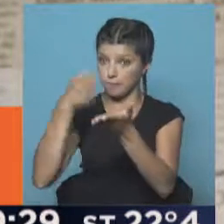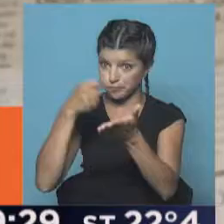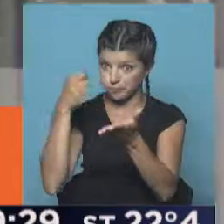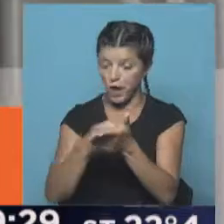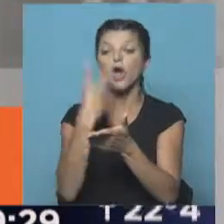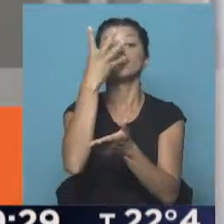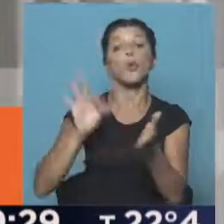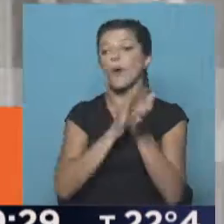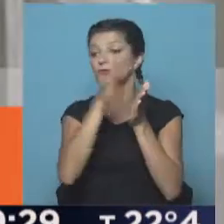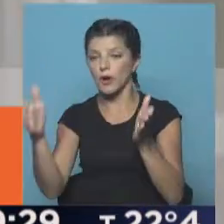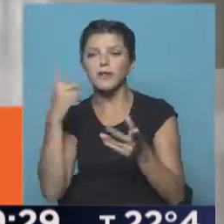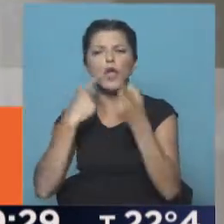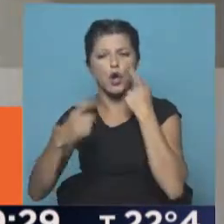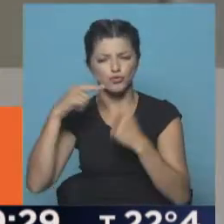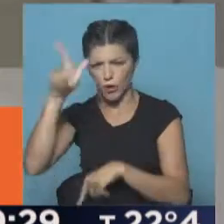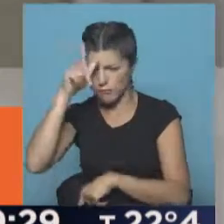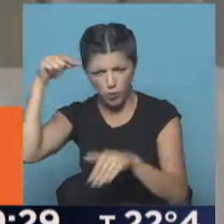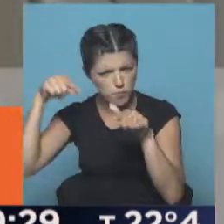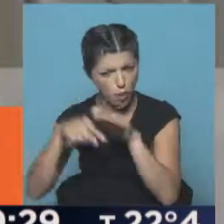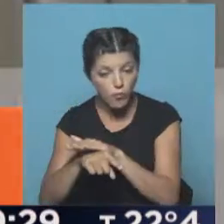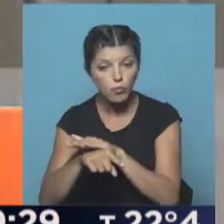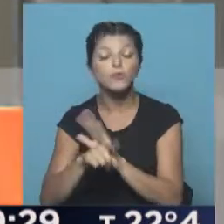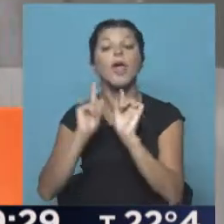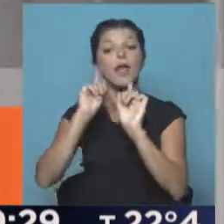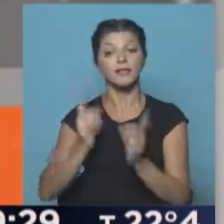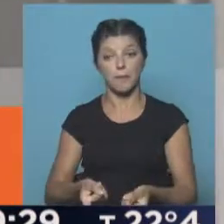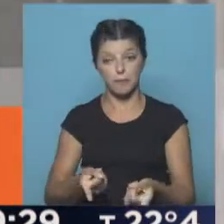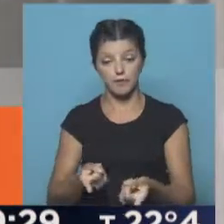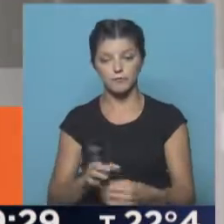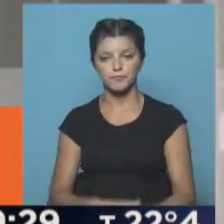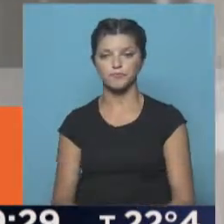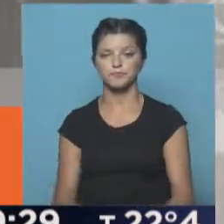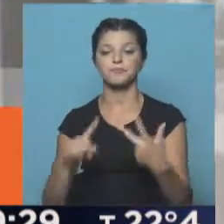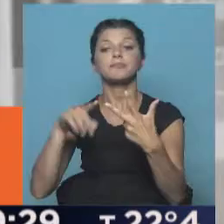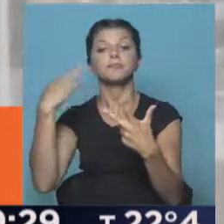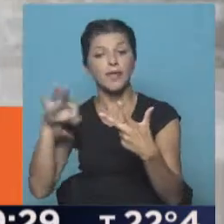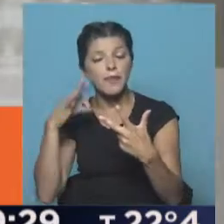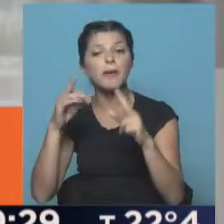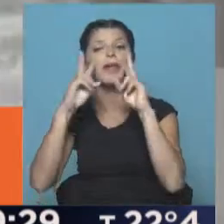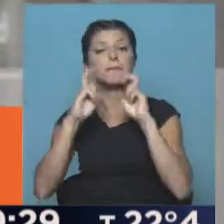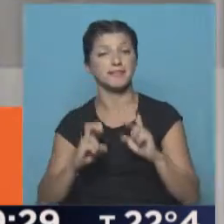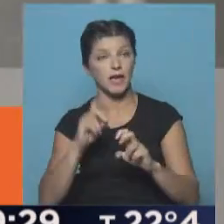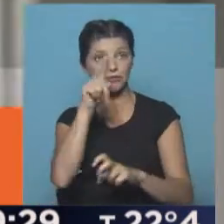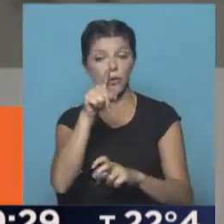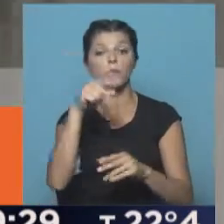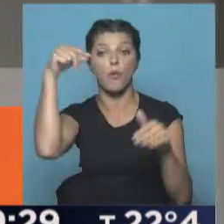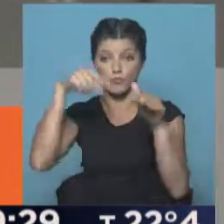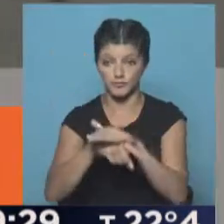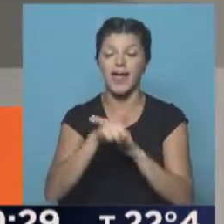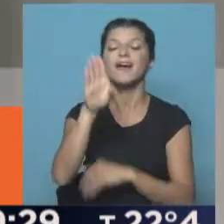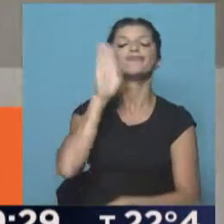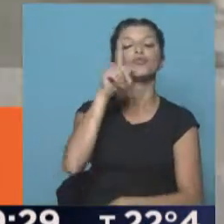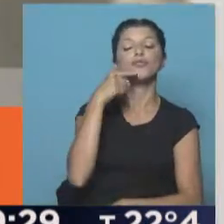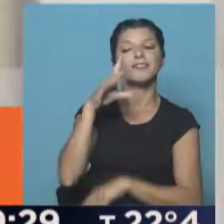un programa de controles exhaustivos y redoblar con su cooperación la investigación en Estados Unidos, donde reconocen que hasta